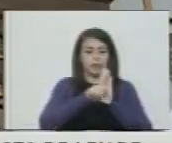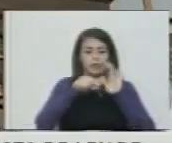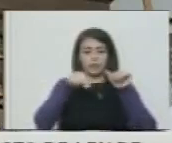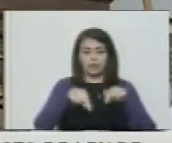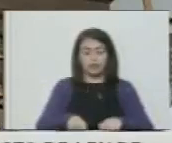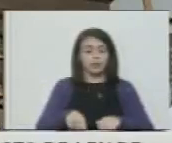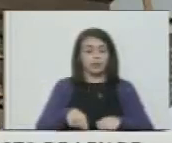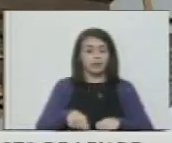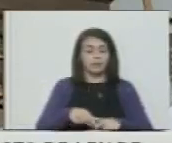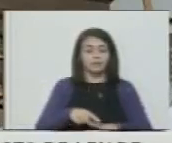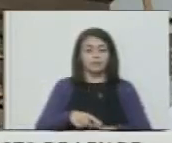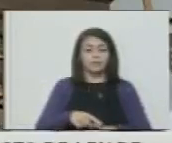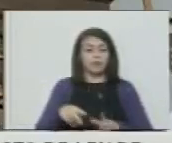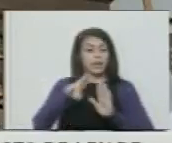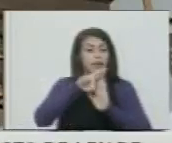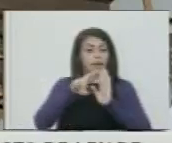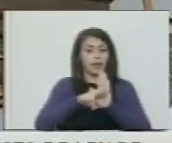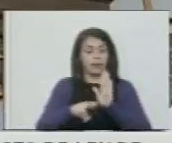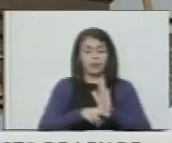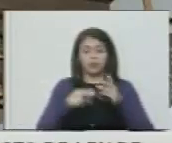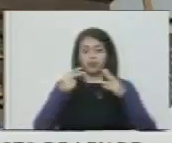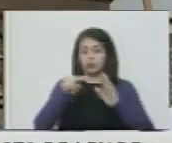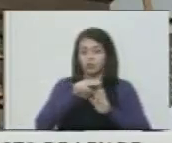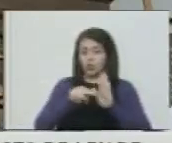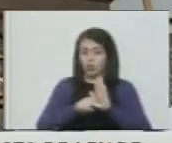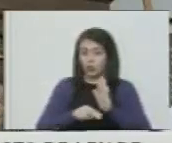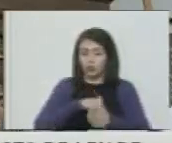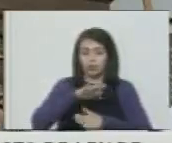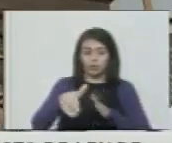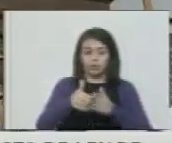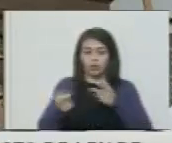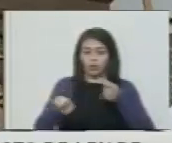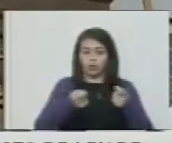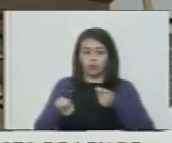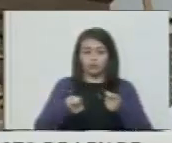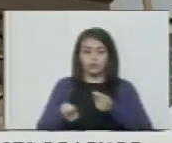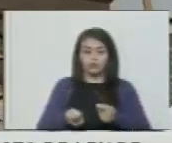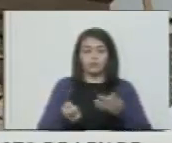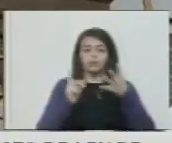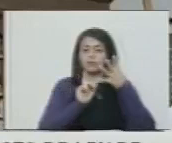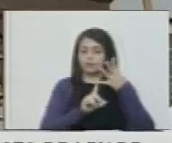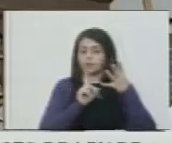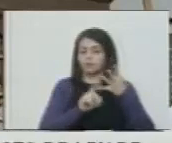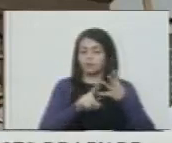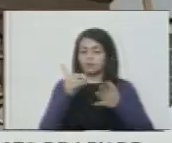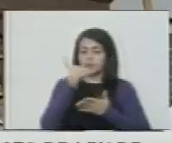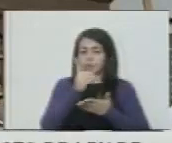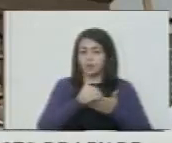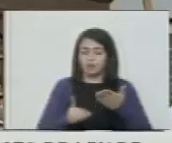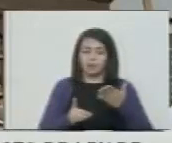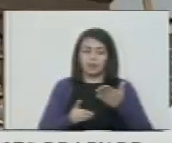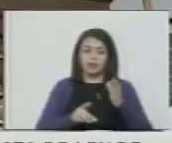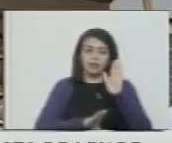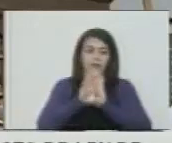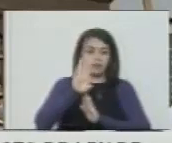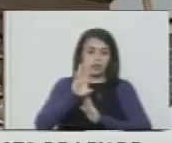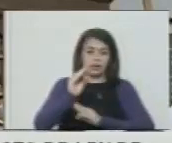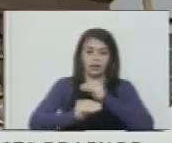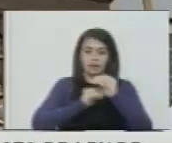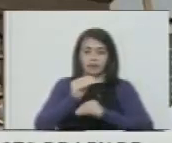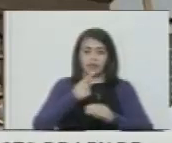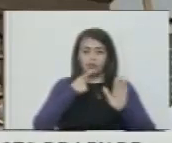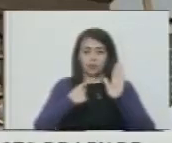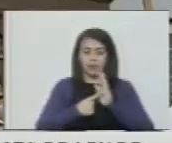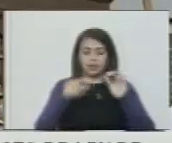cumplimiento de esta ley, su reglamento y normas que regulen la materia. 4. Diseñar, desarrollar